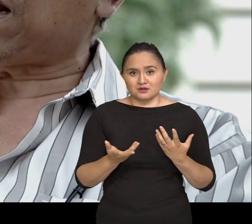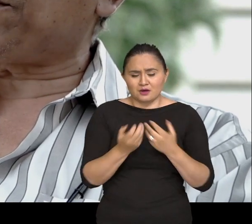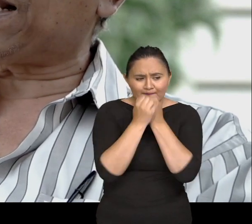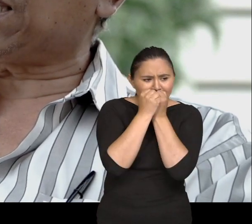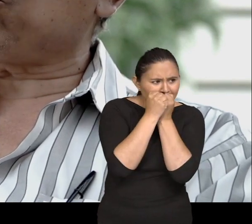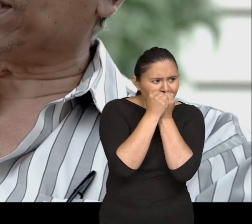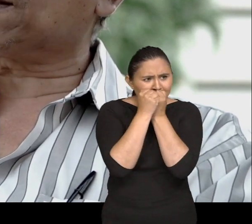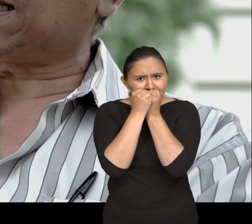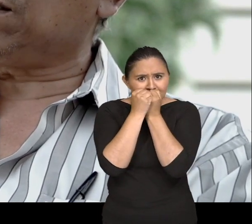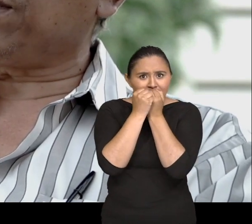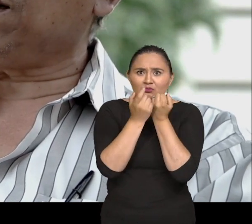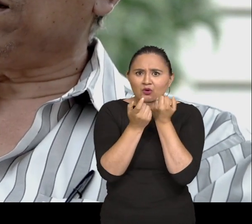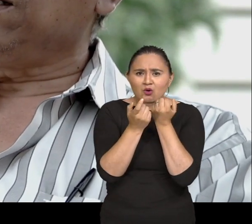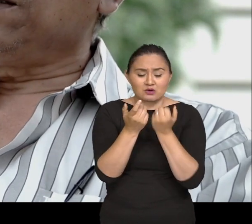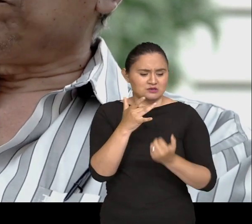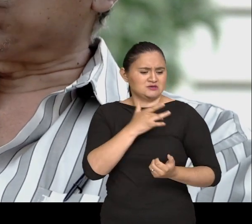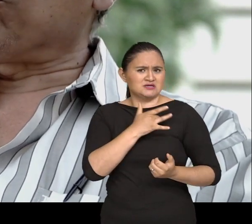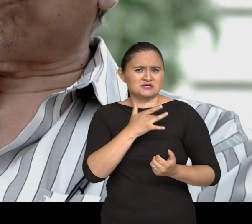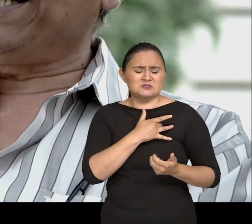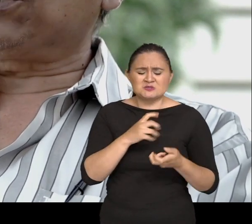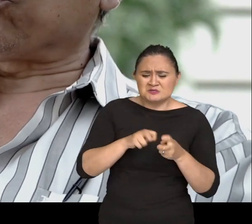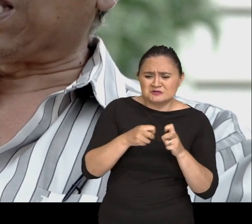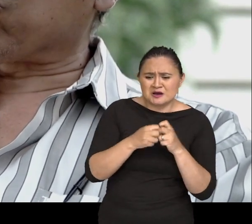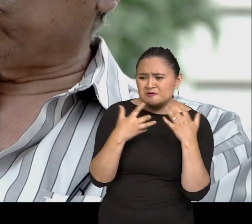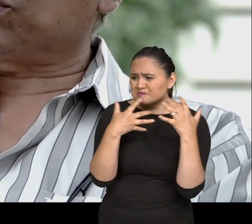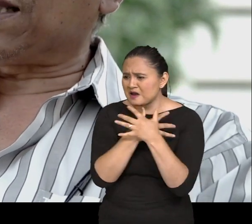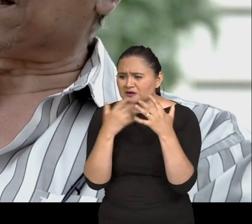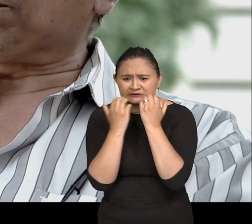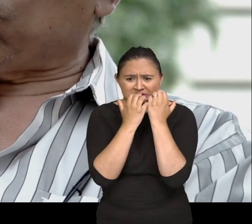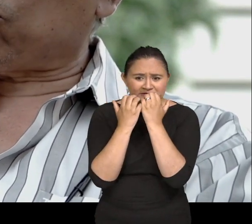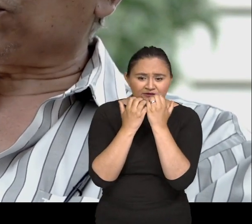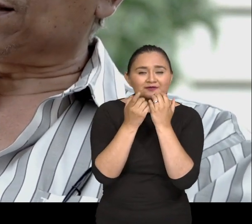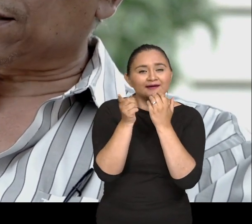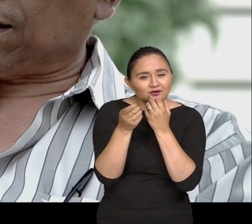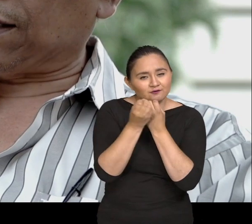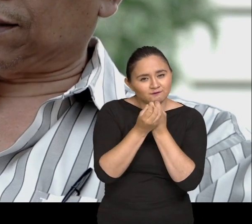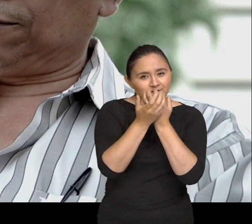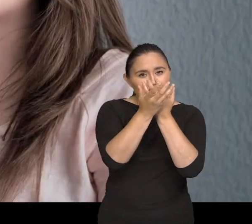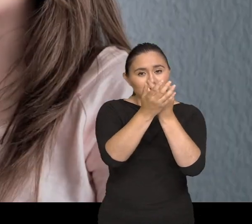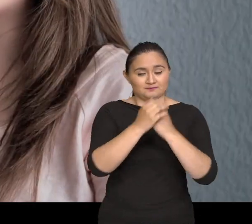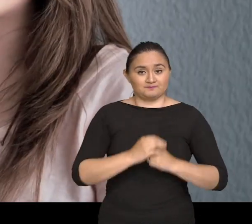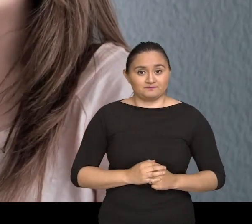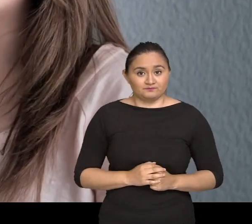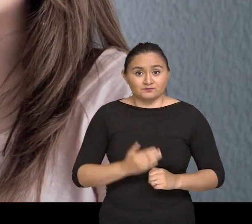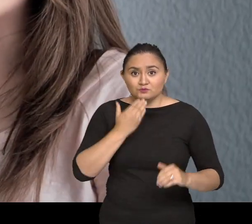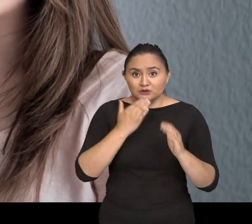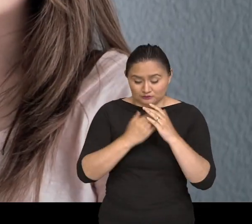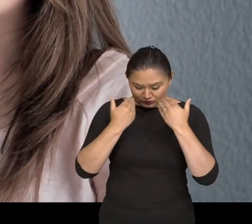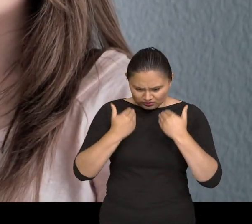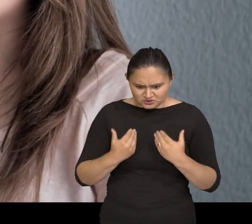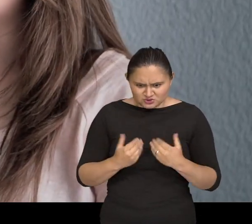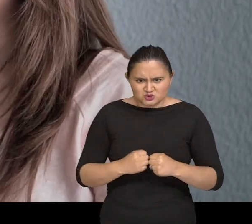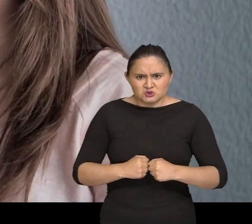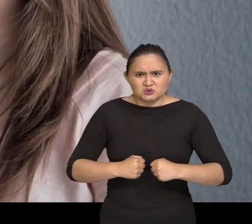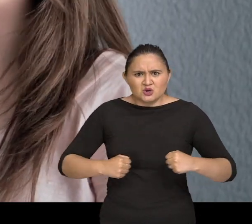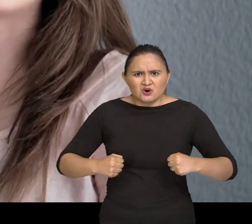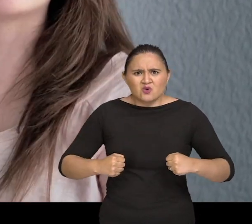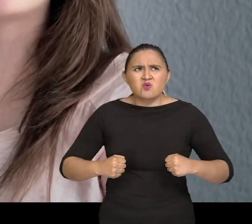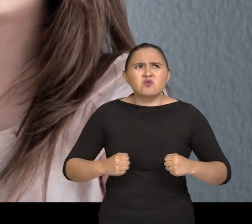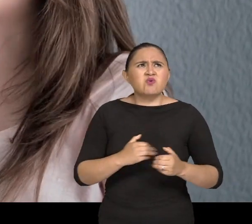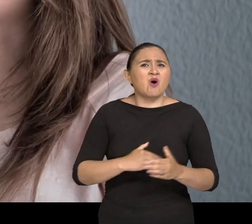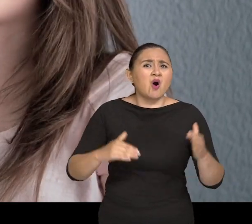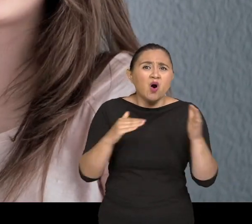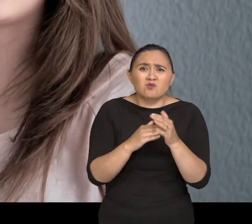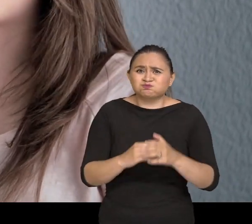poner en palabra aquello que está a nivel de conflicto de angustia de temor o de ansiedad como vi que subir dije oh por dios